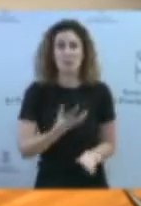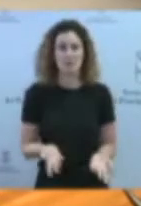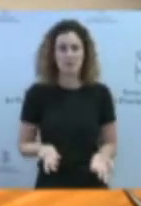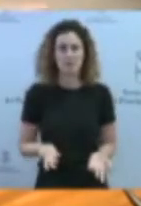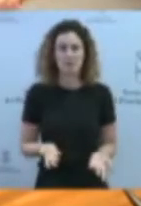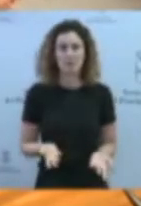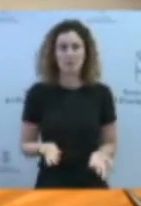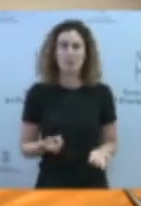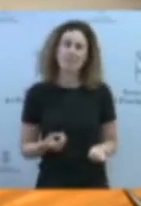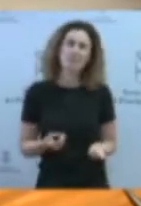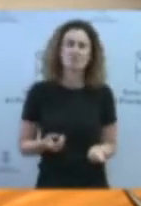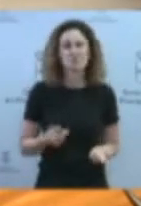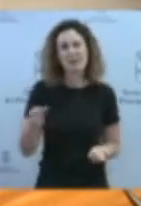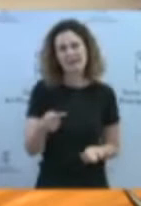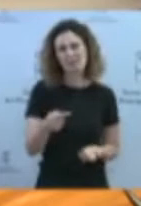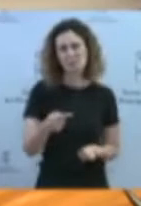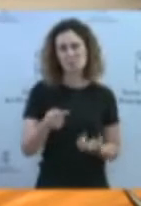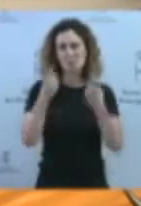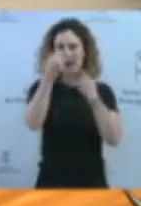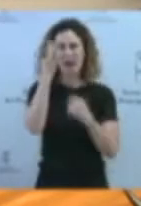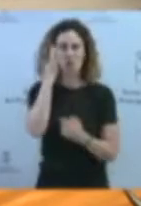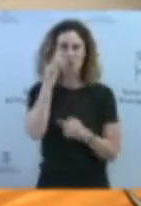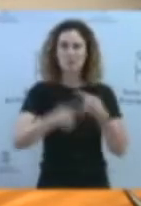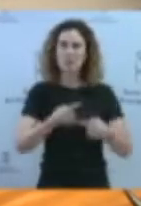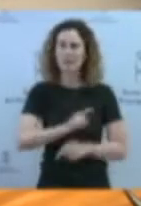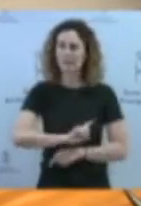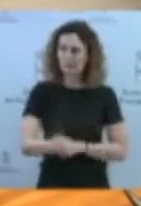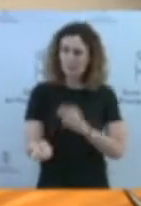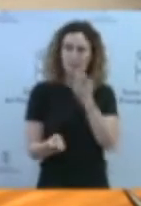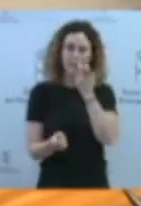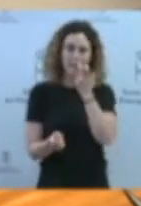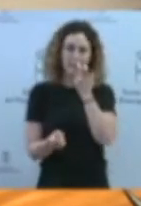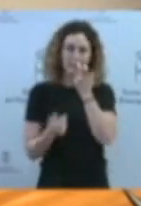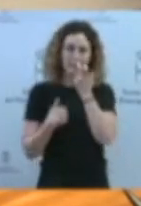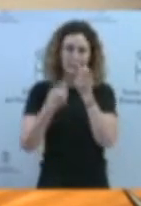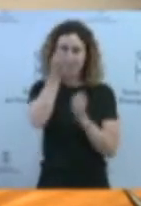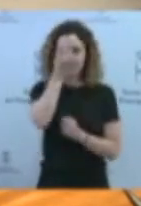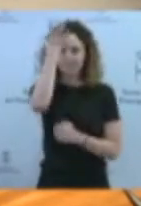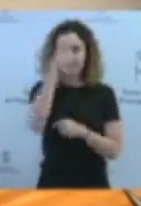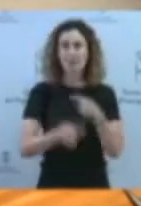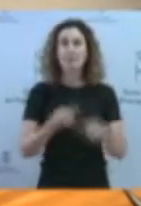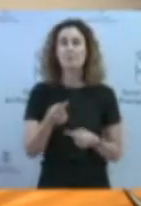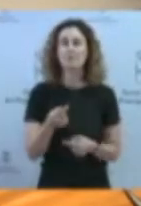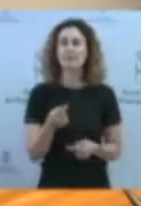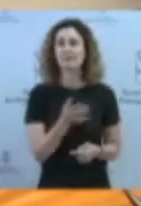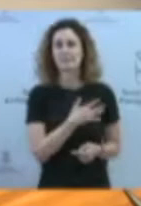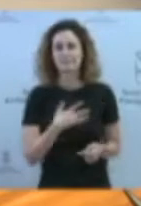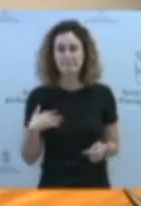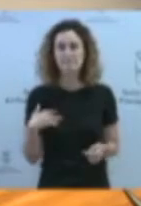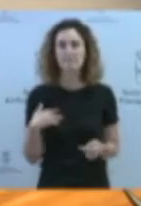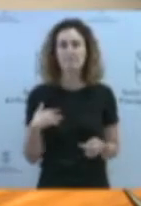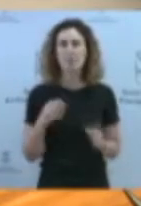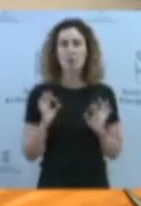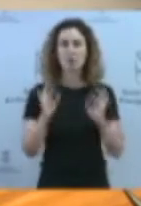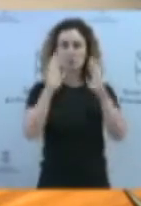a las familias tampoco, porque me imagino que las familias también querrán tener a sus criaturas atendidas. Para el próximo curso escolar esto